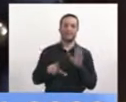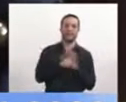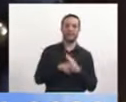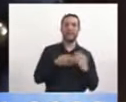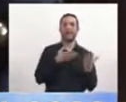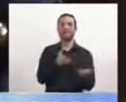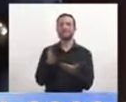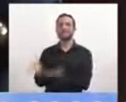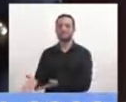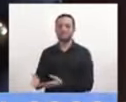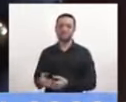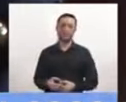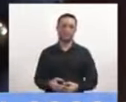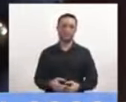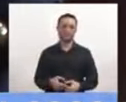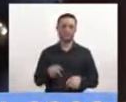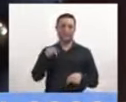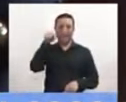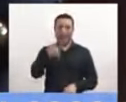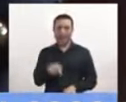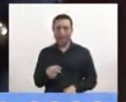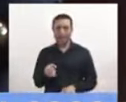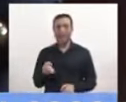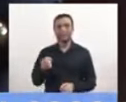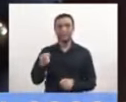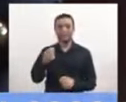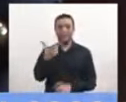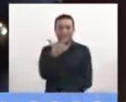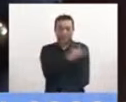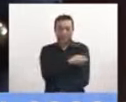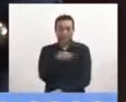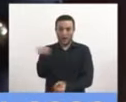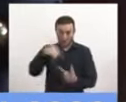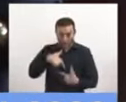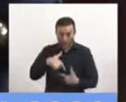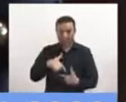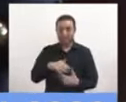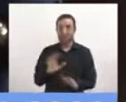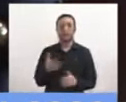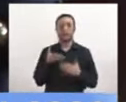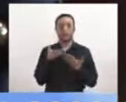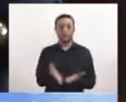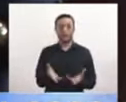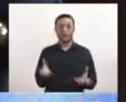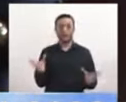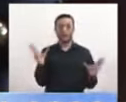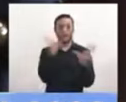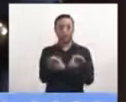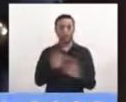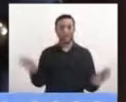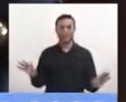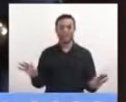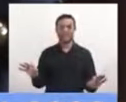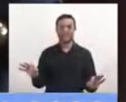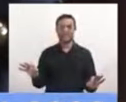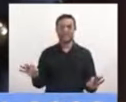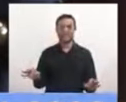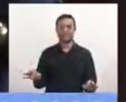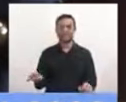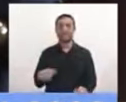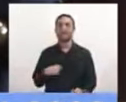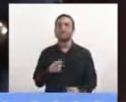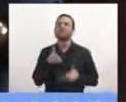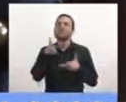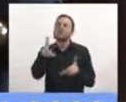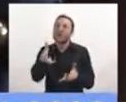solidaridad. Ahora, cuando llegan las vacunas, la solidaridad se evapora, me la apropio. Y voy a contestarle al mismo informante que decía, ¿de qué se ríen? Yo